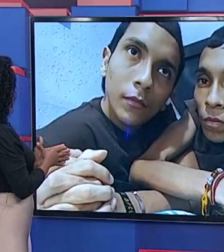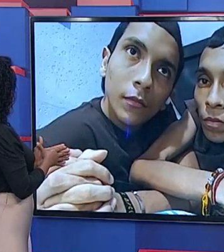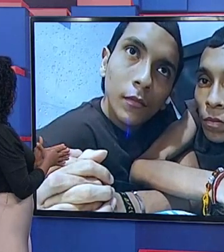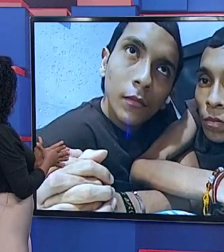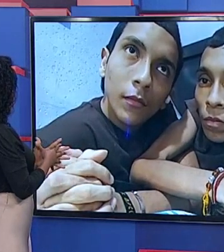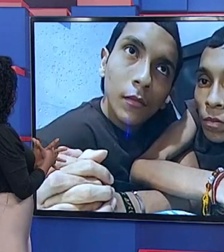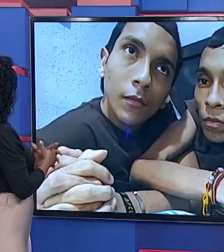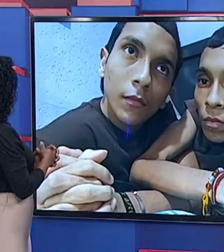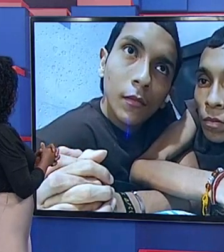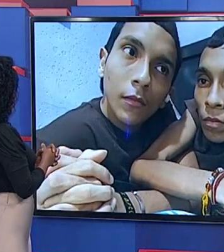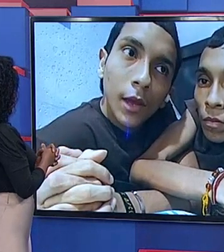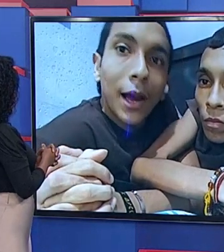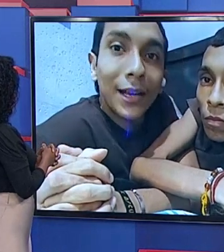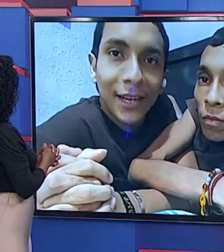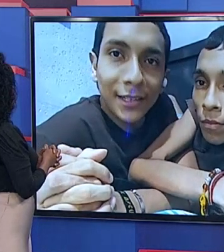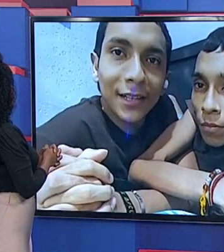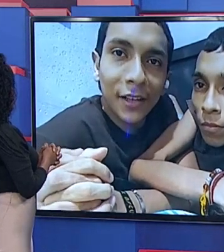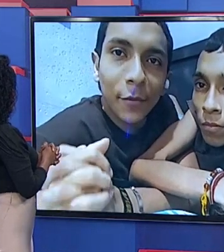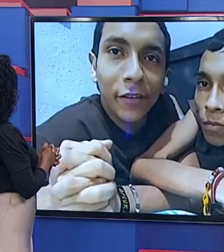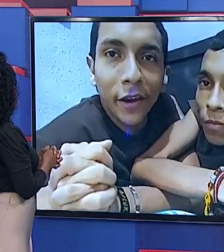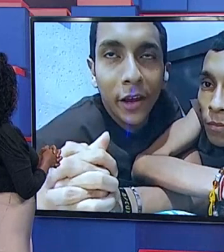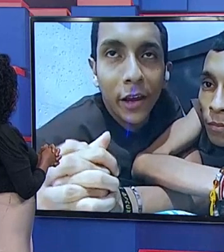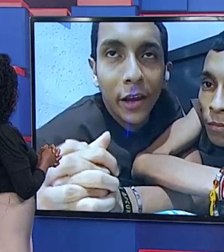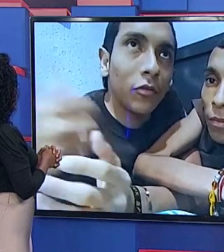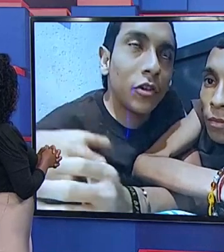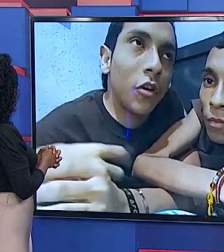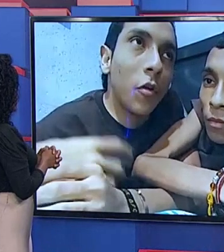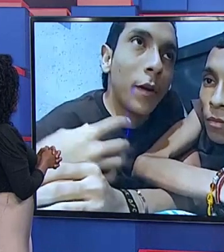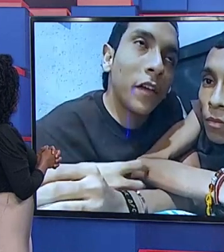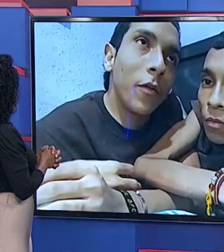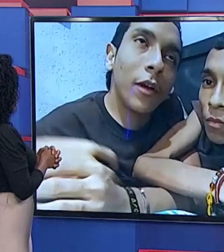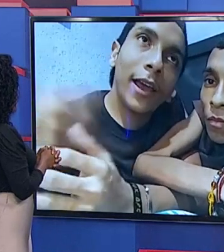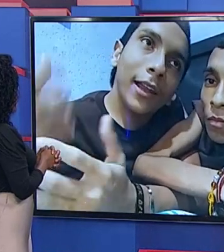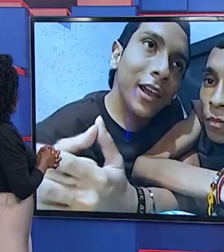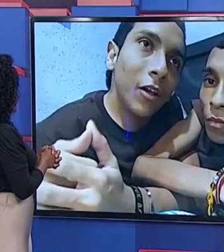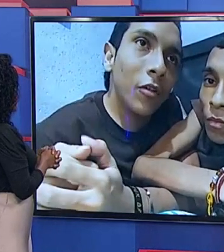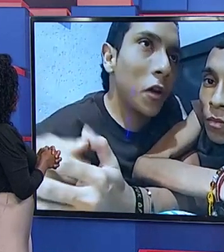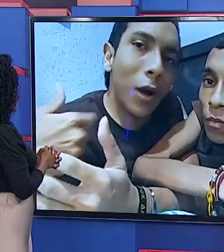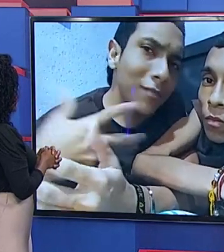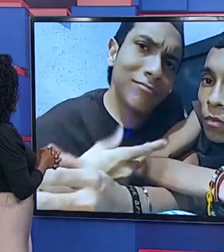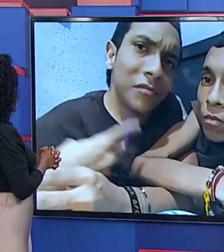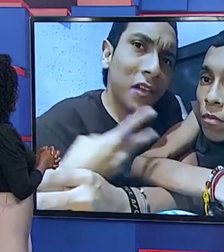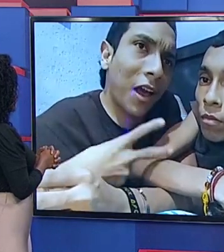los dos. Así es, exactamente. Nosotros compartimos lo que es el hígado, de